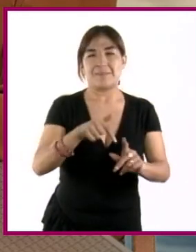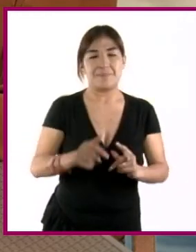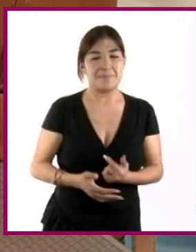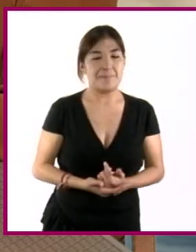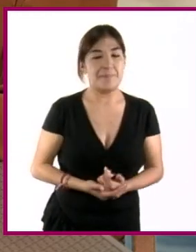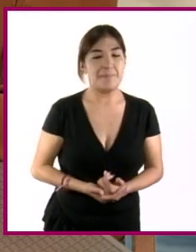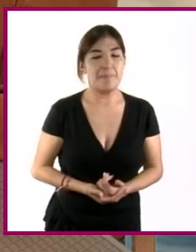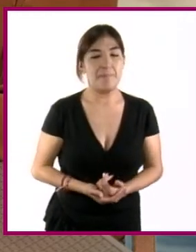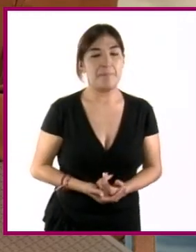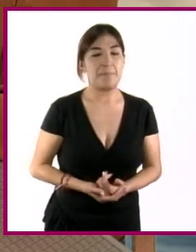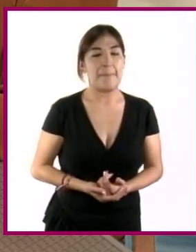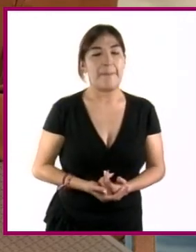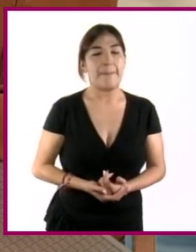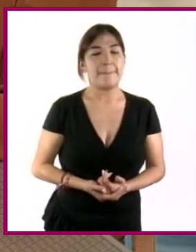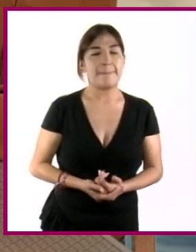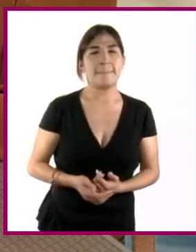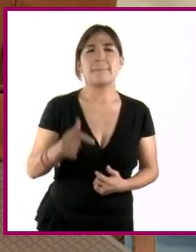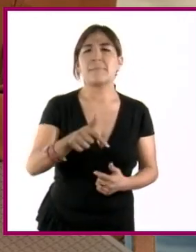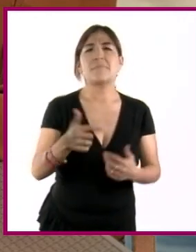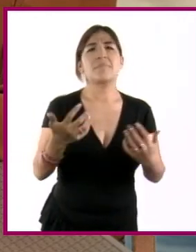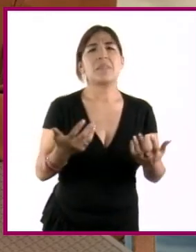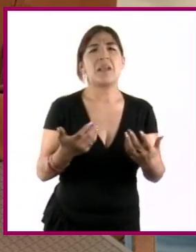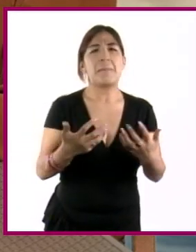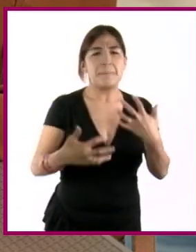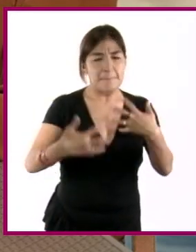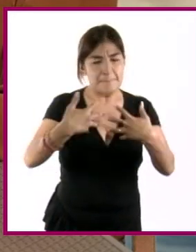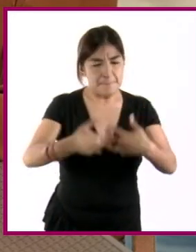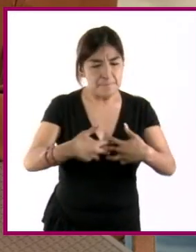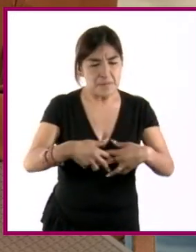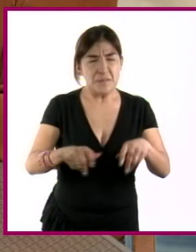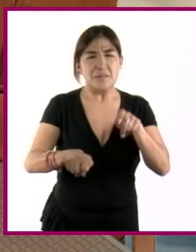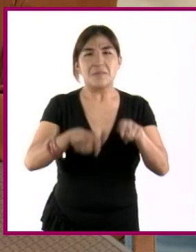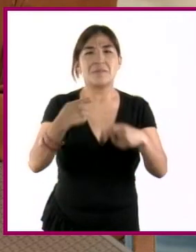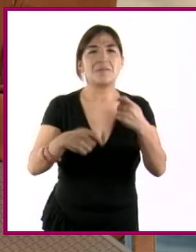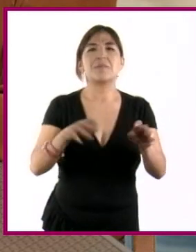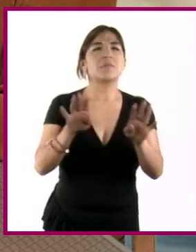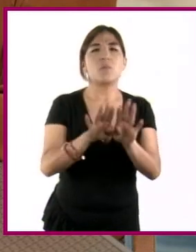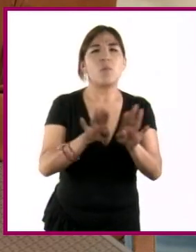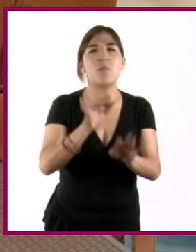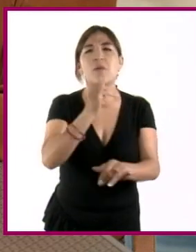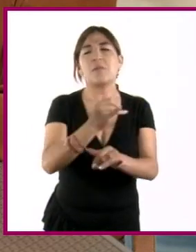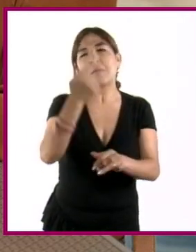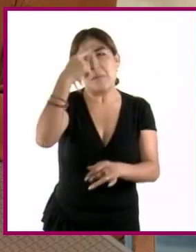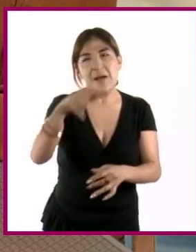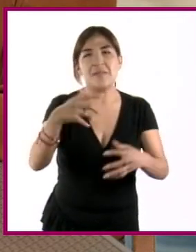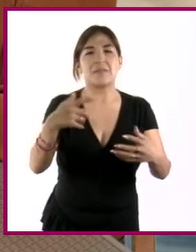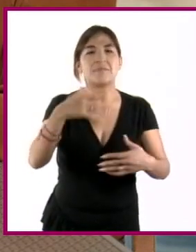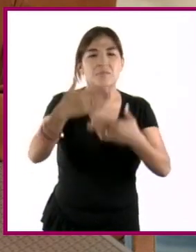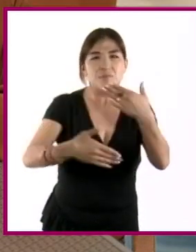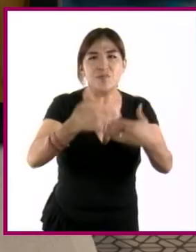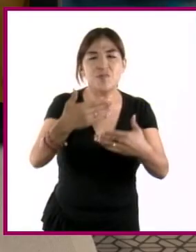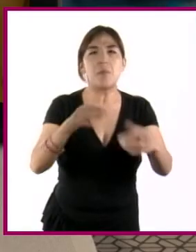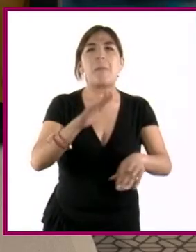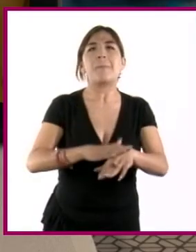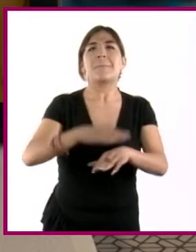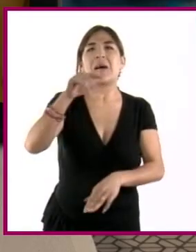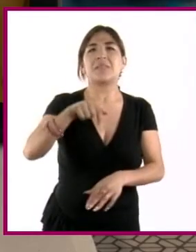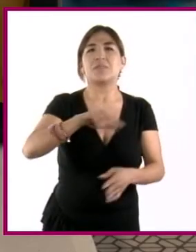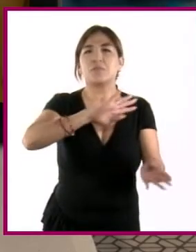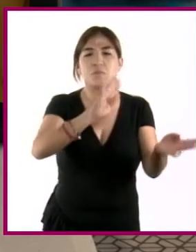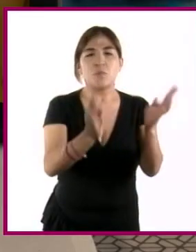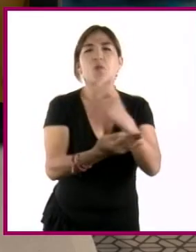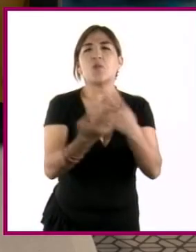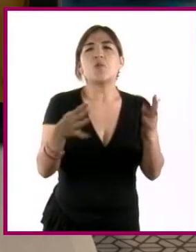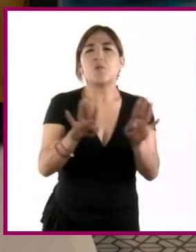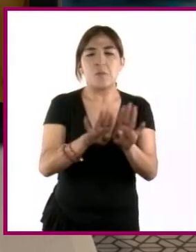industria del plástico al siguiente nivel y prevenir la saturación de este material en el medio ambiente? Hay distintos canales por